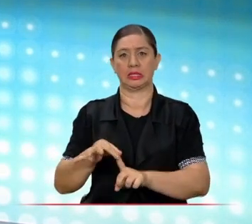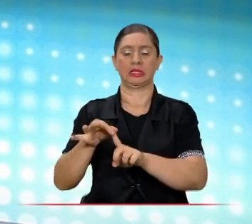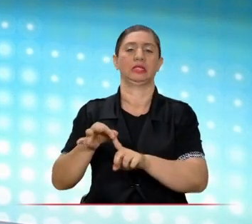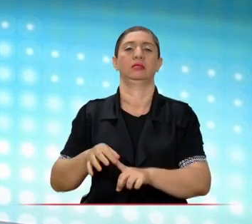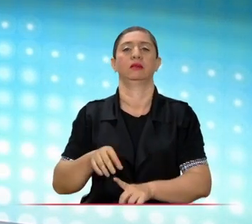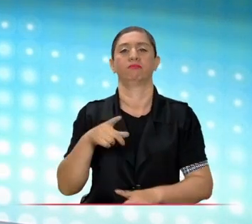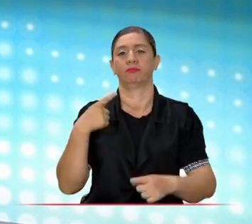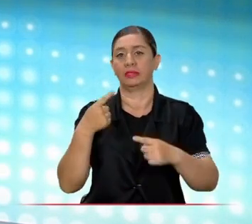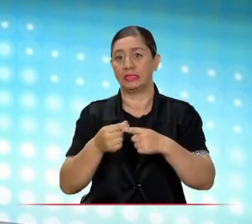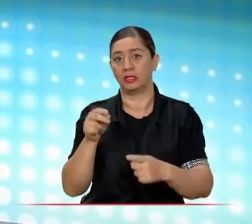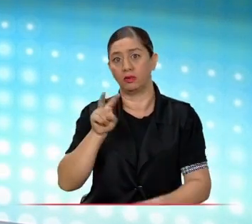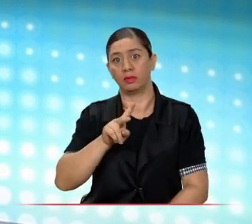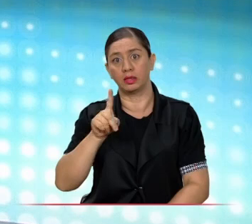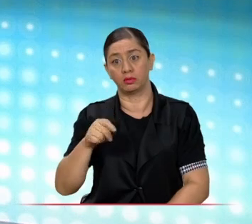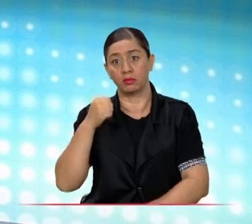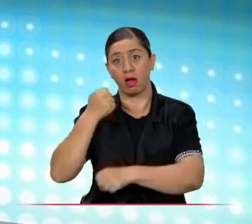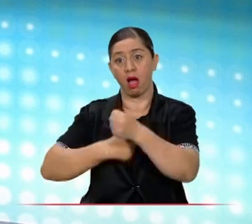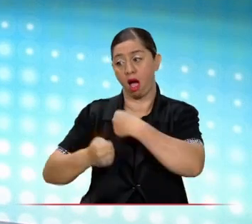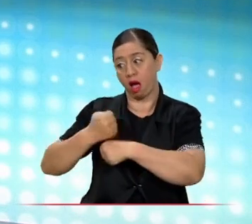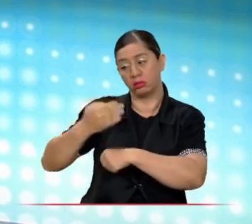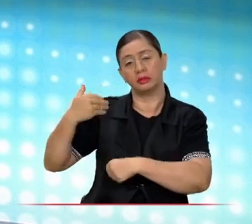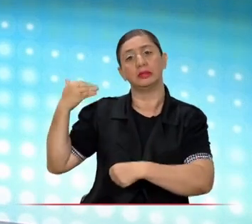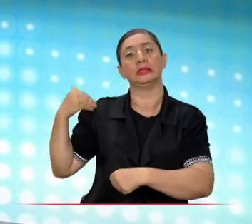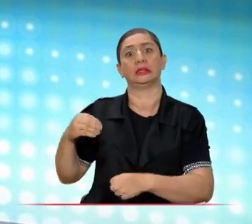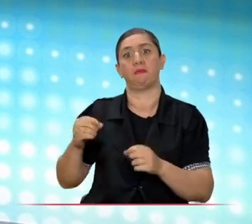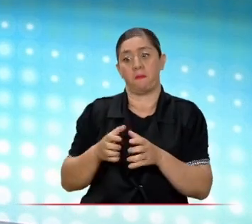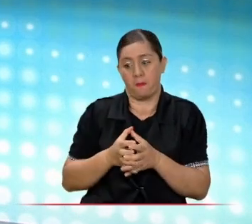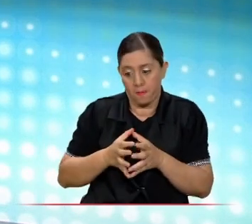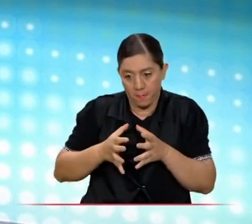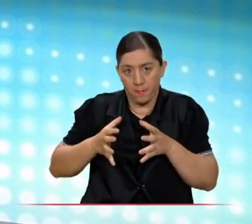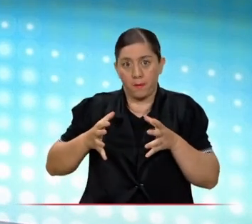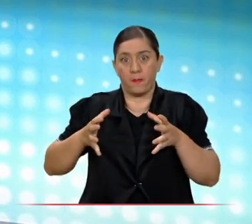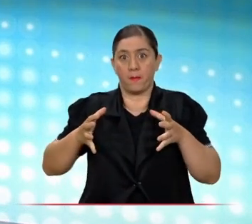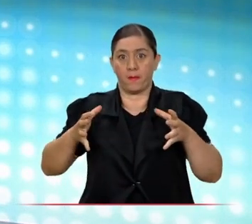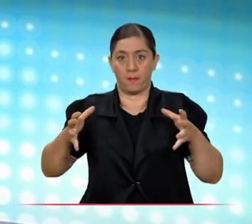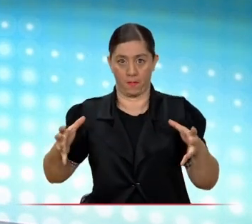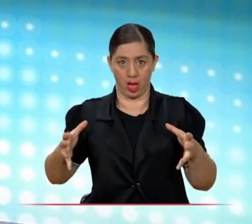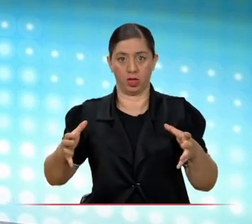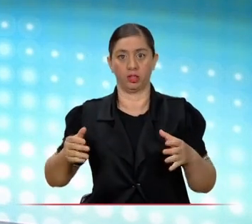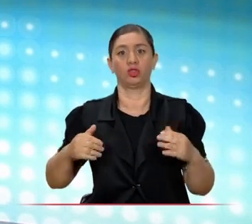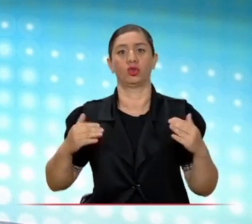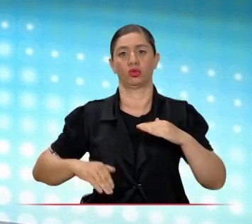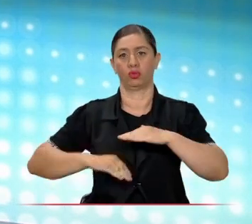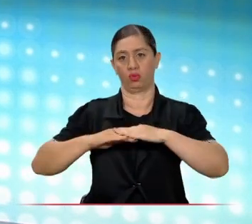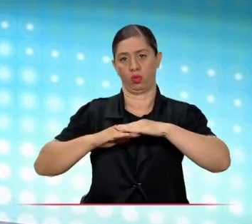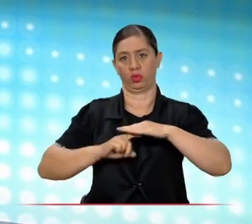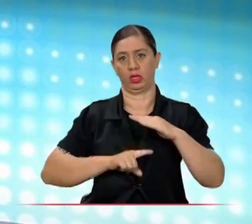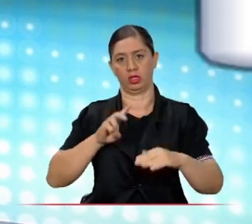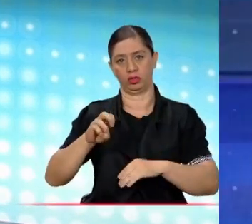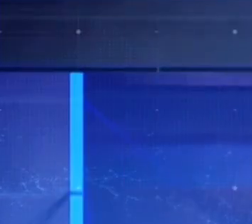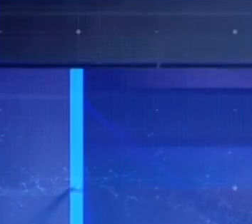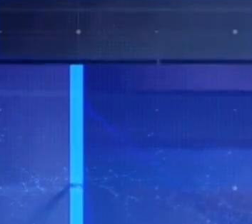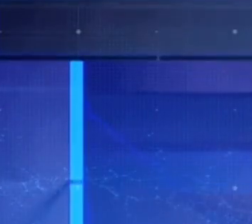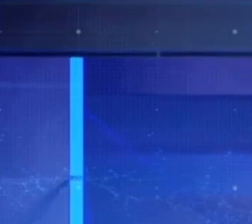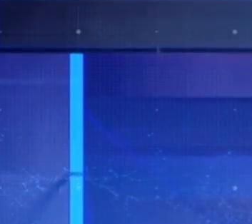siglo XXI y en los últimos años los casos aumentaron en menores de edad.